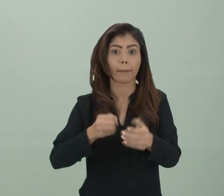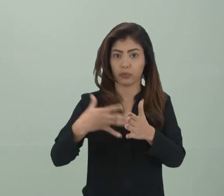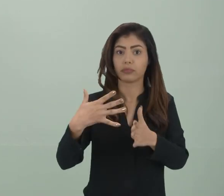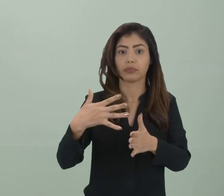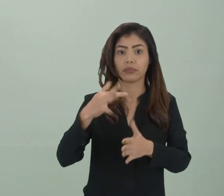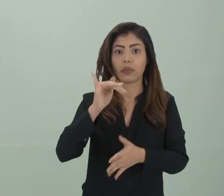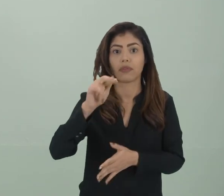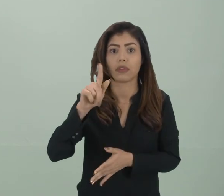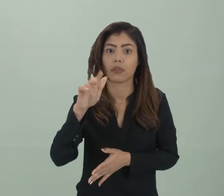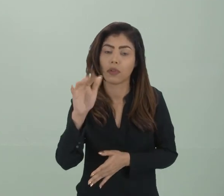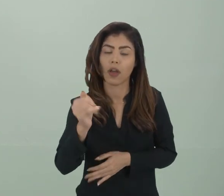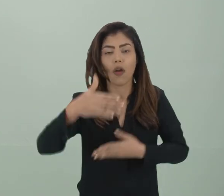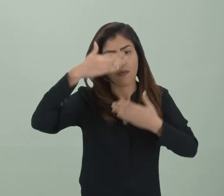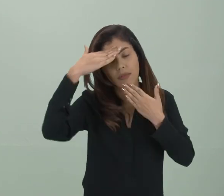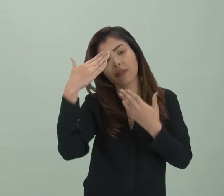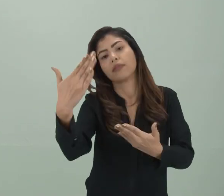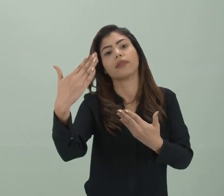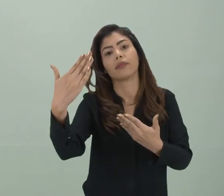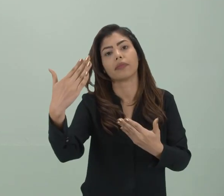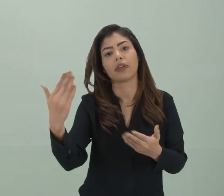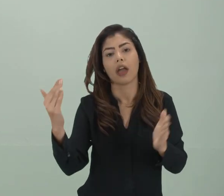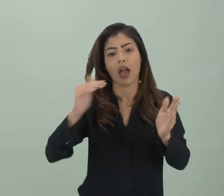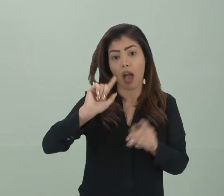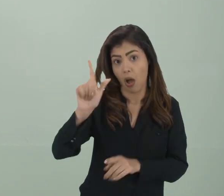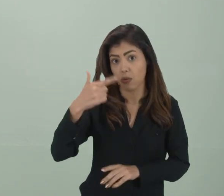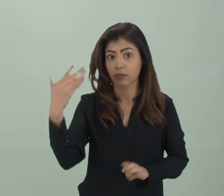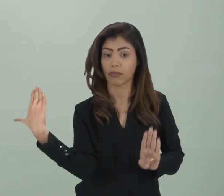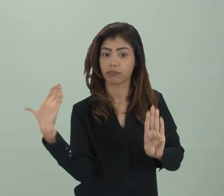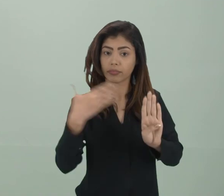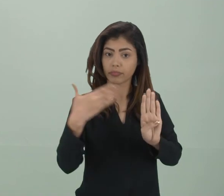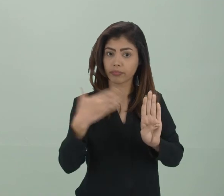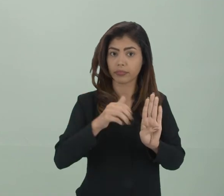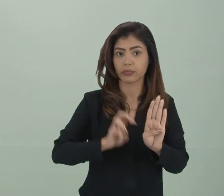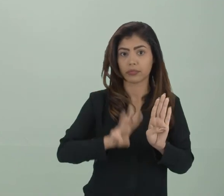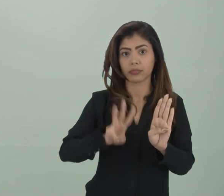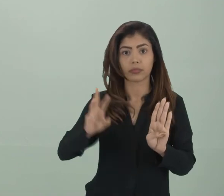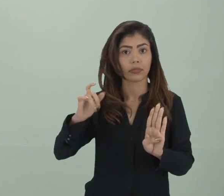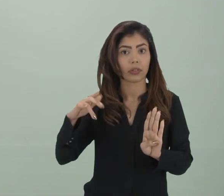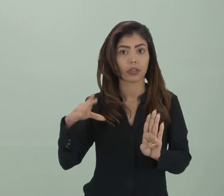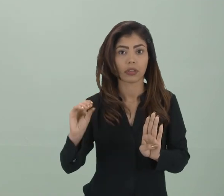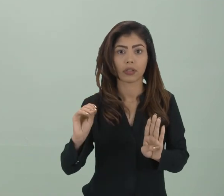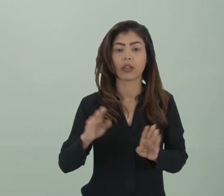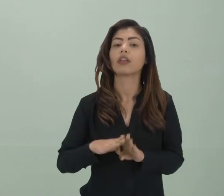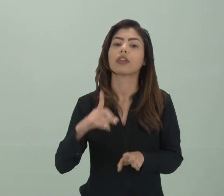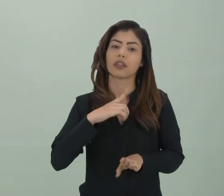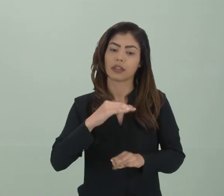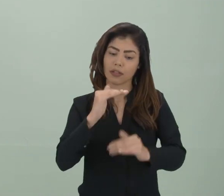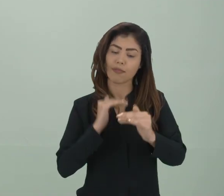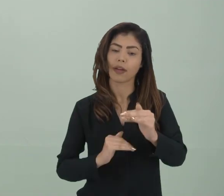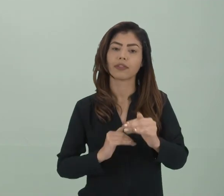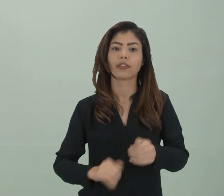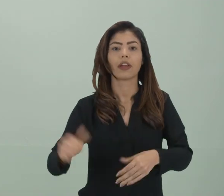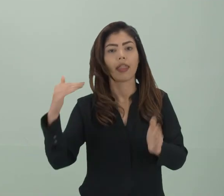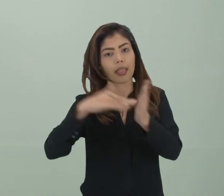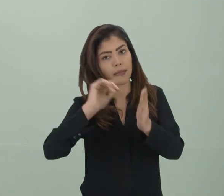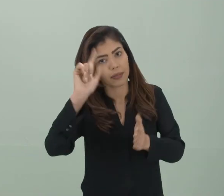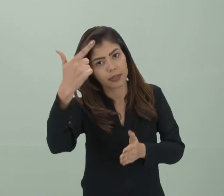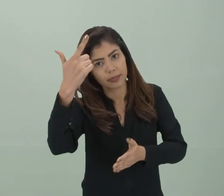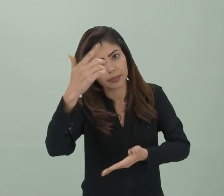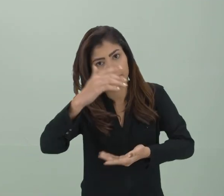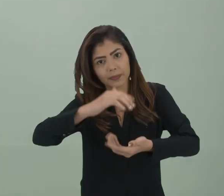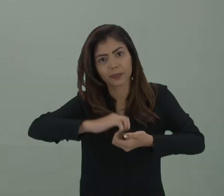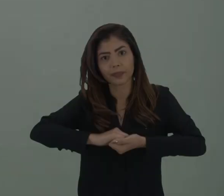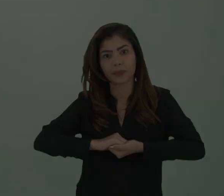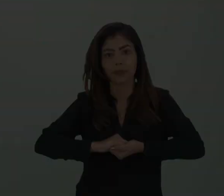linguagem. Muito obrigado, e para mais aulas como essa, acesse a plataforma Eduque, disponível aqui embaixo. Até a próxima!